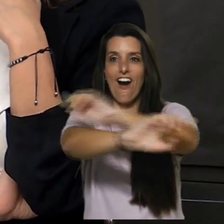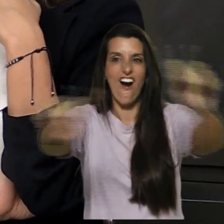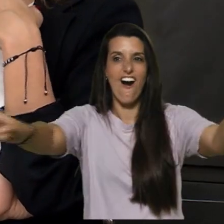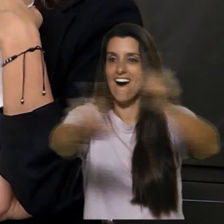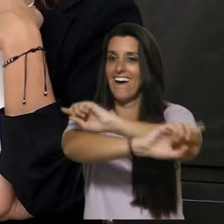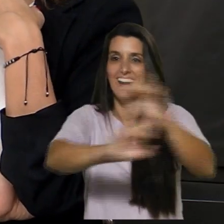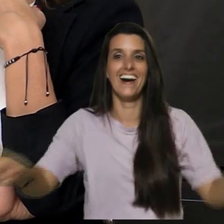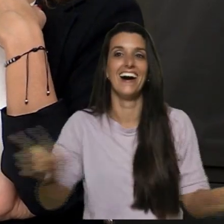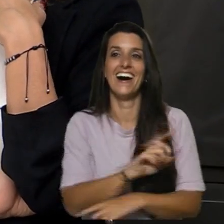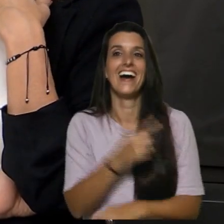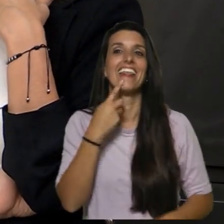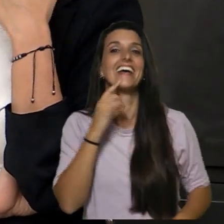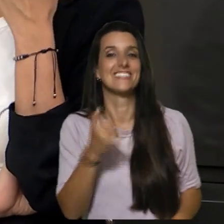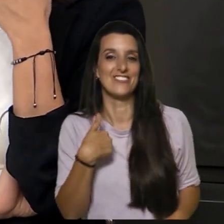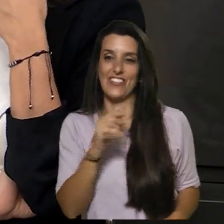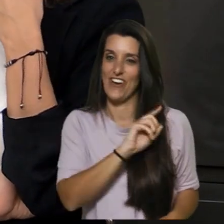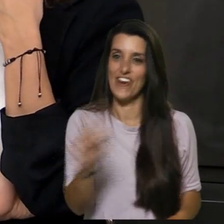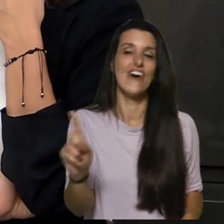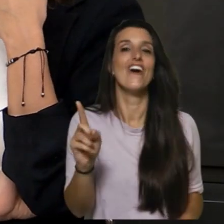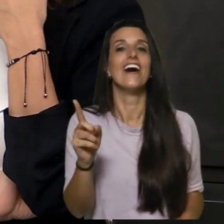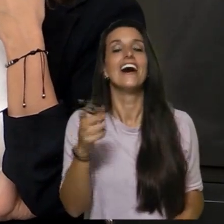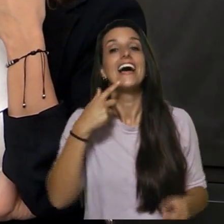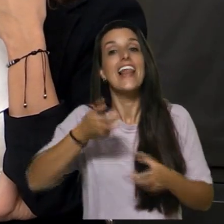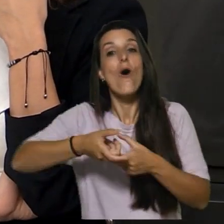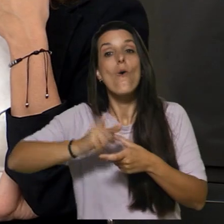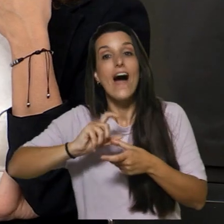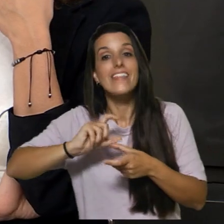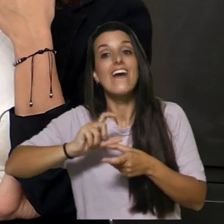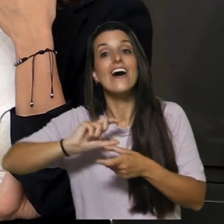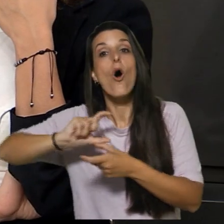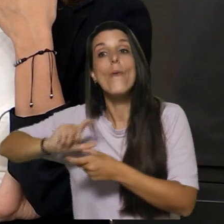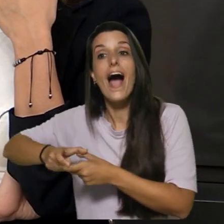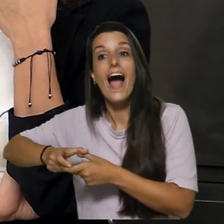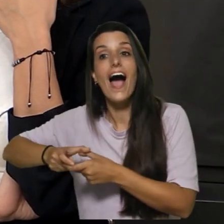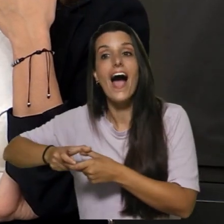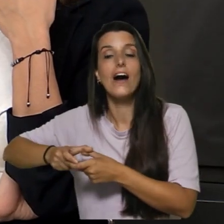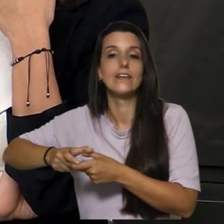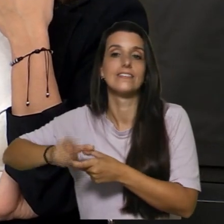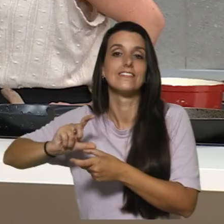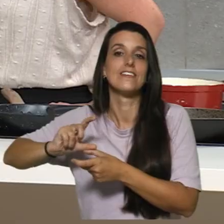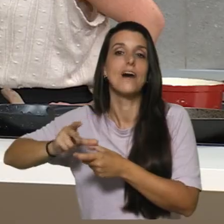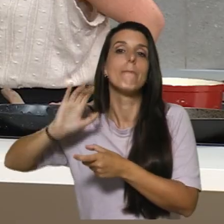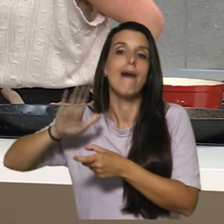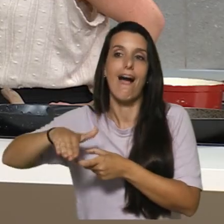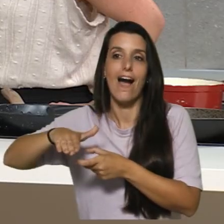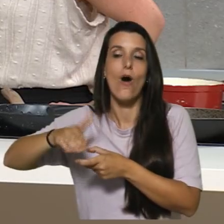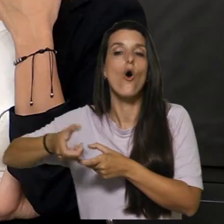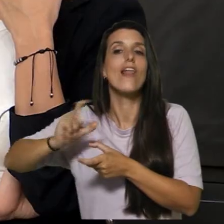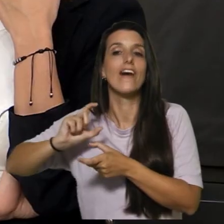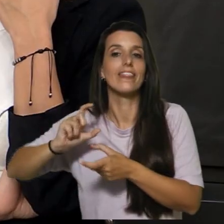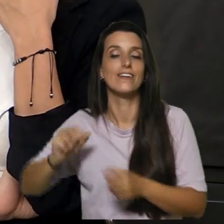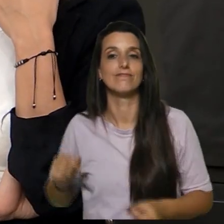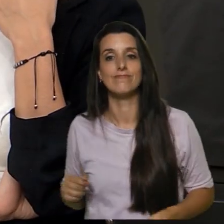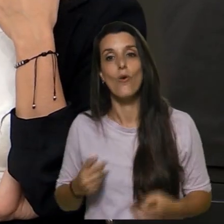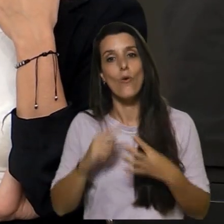Sí, puedo. Y cuarto, no la tapa del water, levantada o bajada. Ahí, esas cuatro